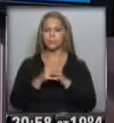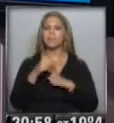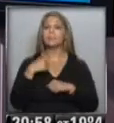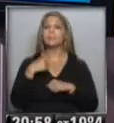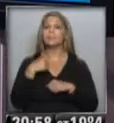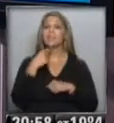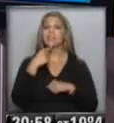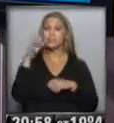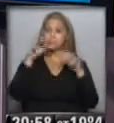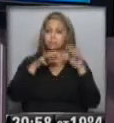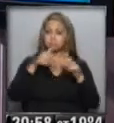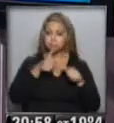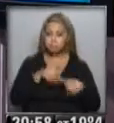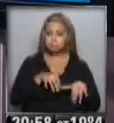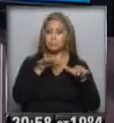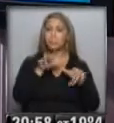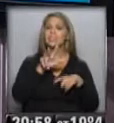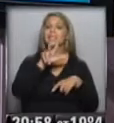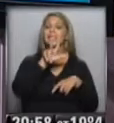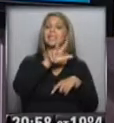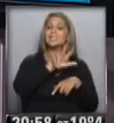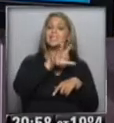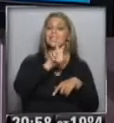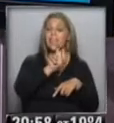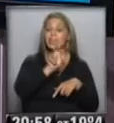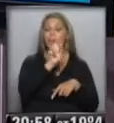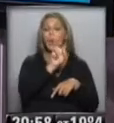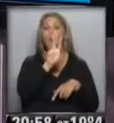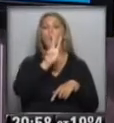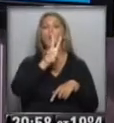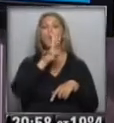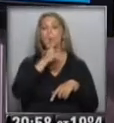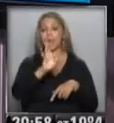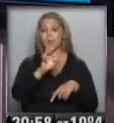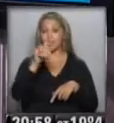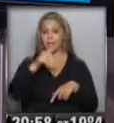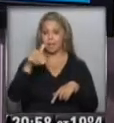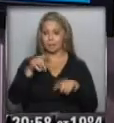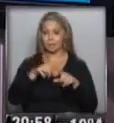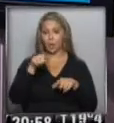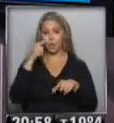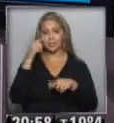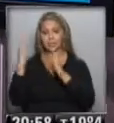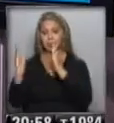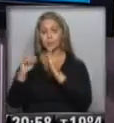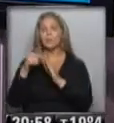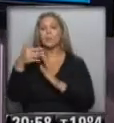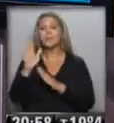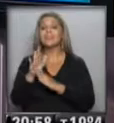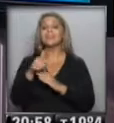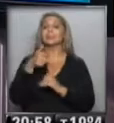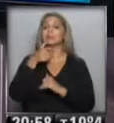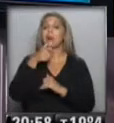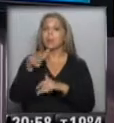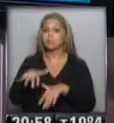acumulada en el primer periodo puede rondar los 30 a 40 milímetros. Y en el segundo periodo, que será el viernes, posiblemente entre 40 y